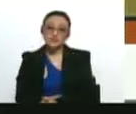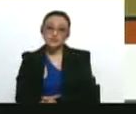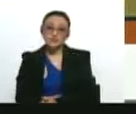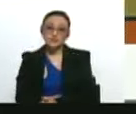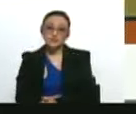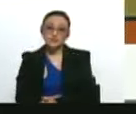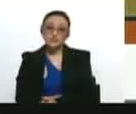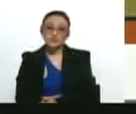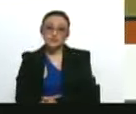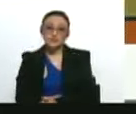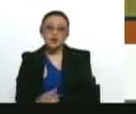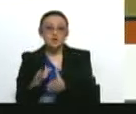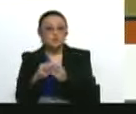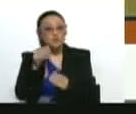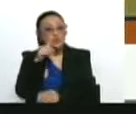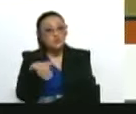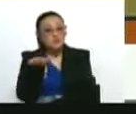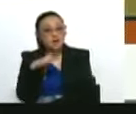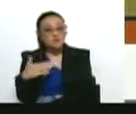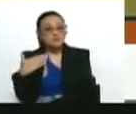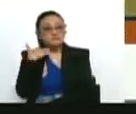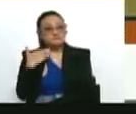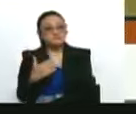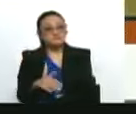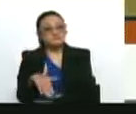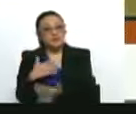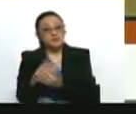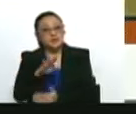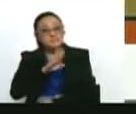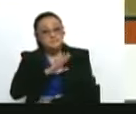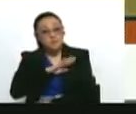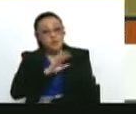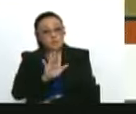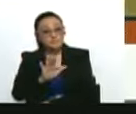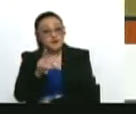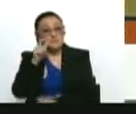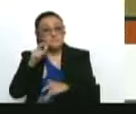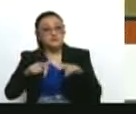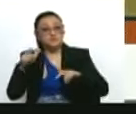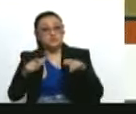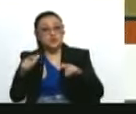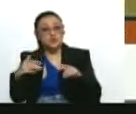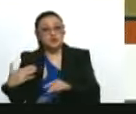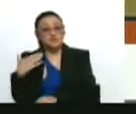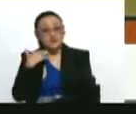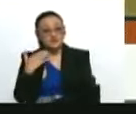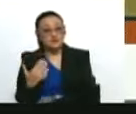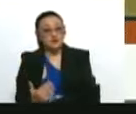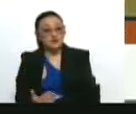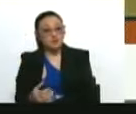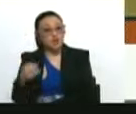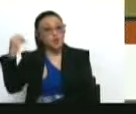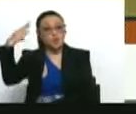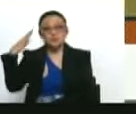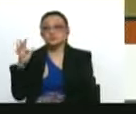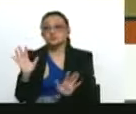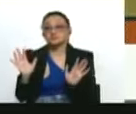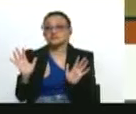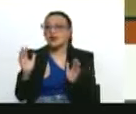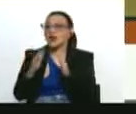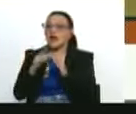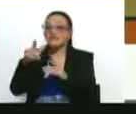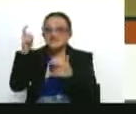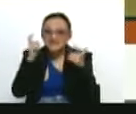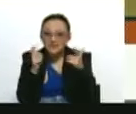Al pueblo, todo nuestro pueblo era afectado, hasta su propia gente eran afectados porque la luz no distingue. Esta es la casa